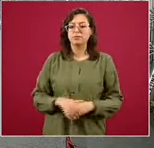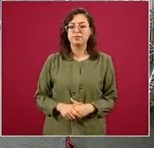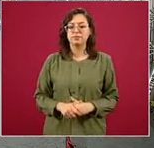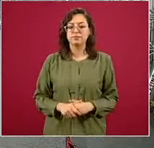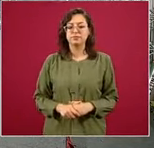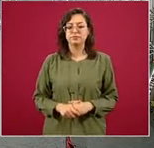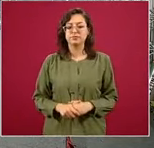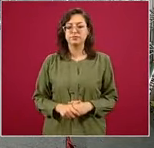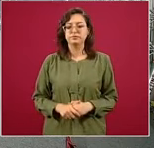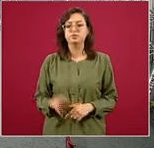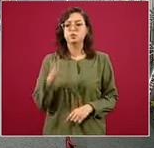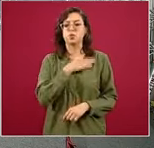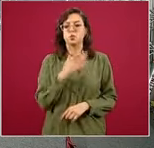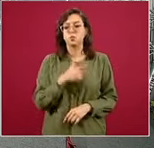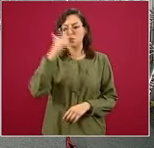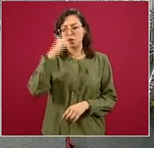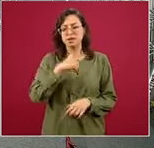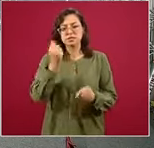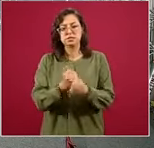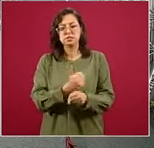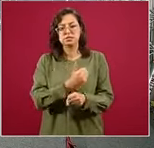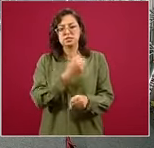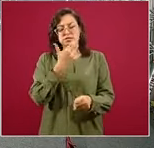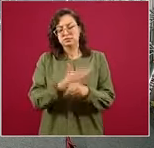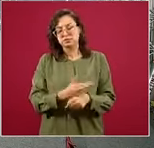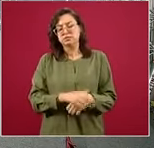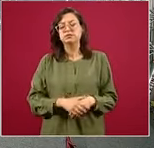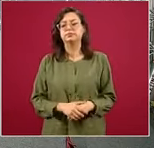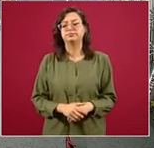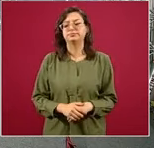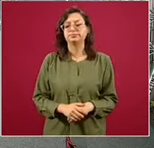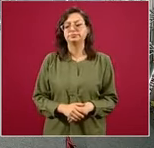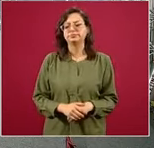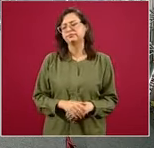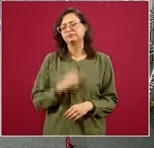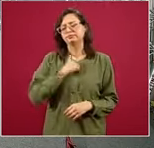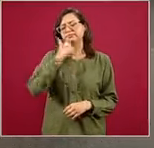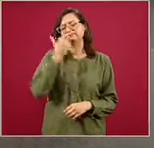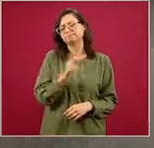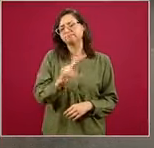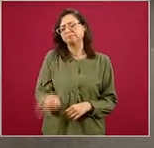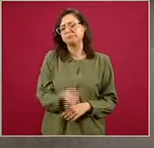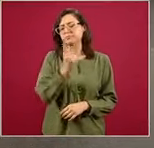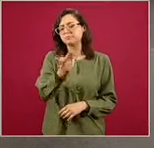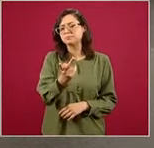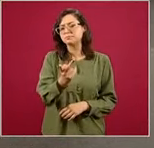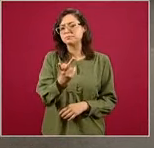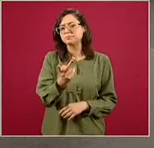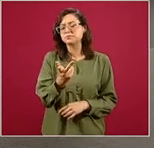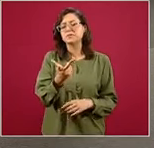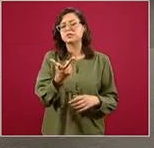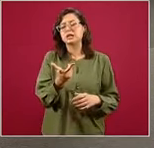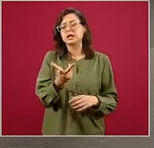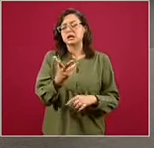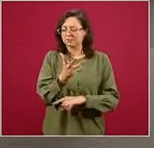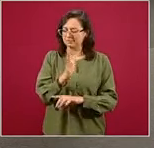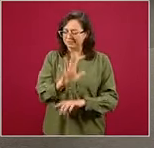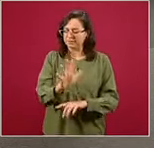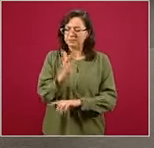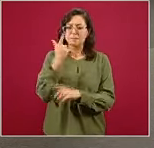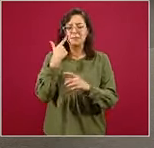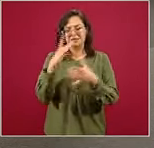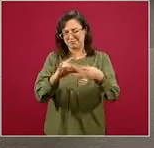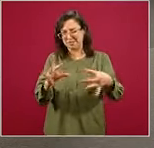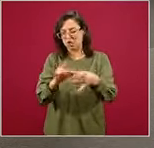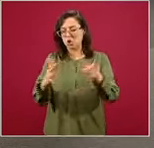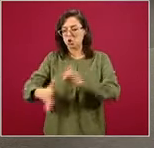Gracias, subsecretario. Buenas noches, Alain Arenas del periódico El Universal. Me gustaría preguntarle, solamente ponerlo en contexto, se realizó